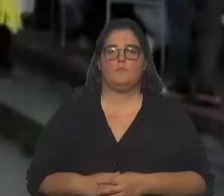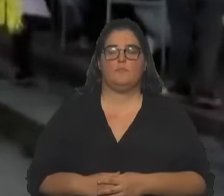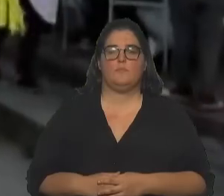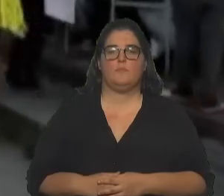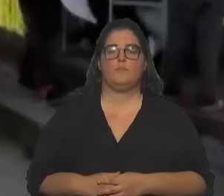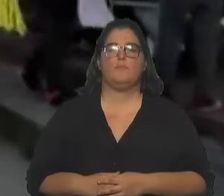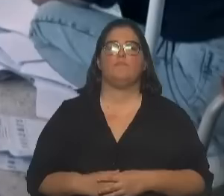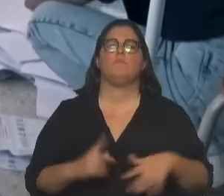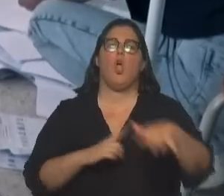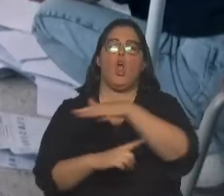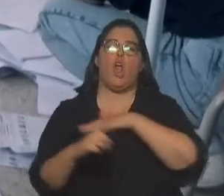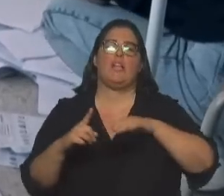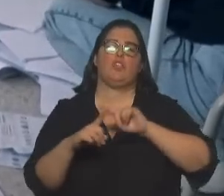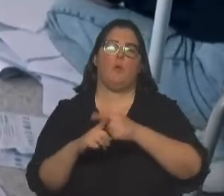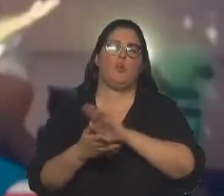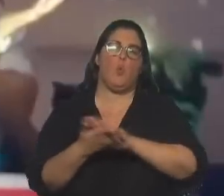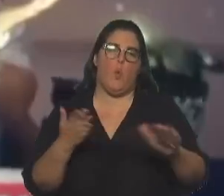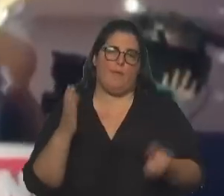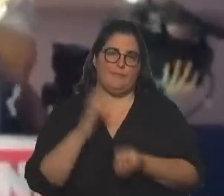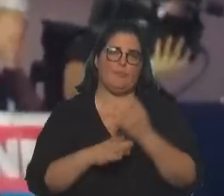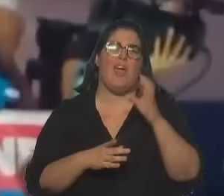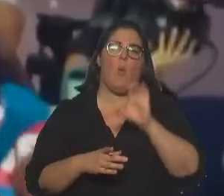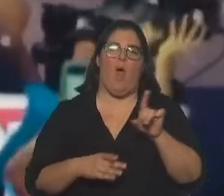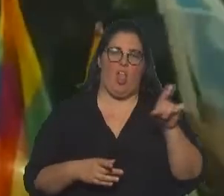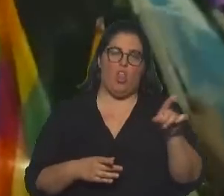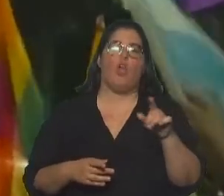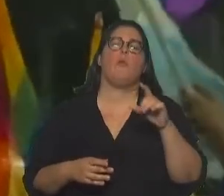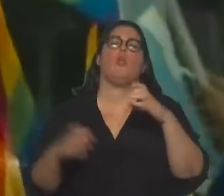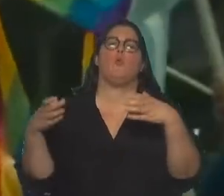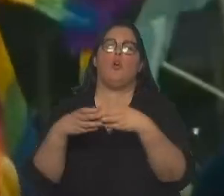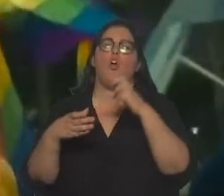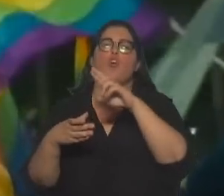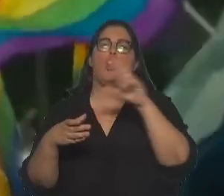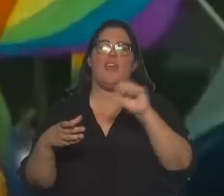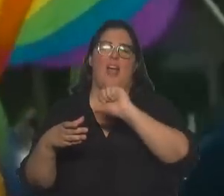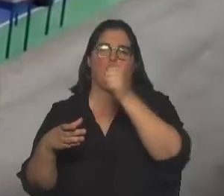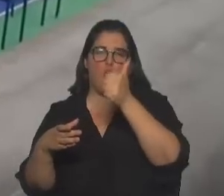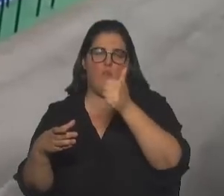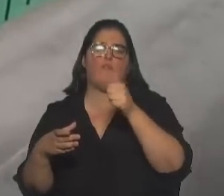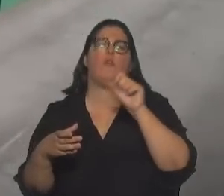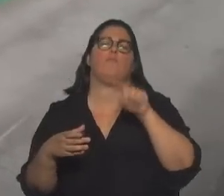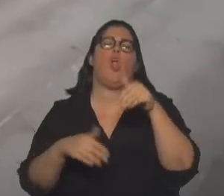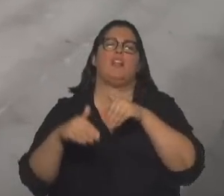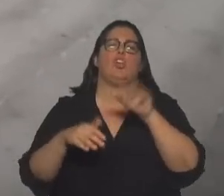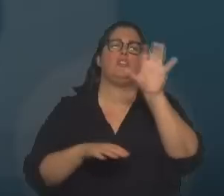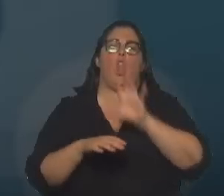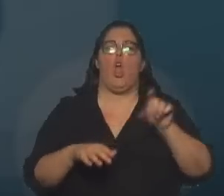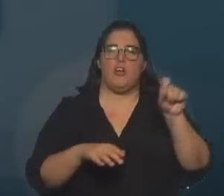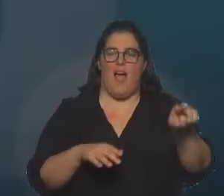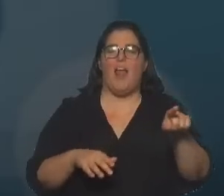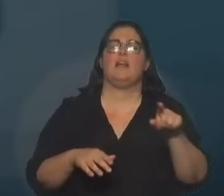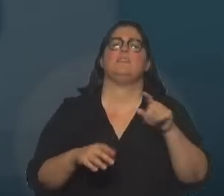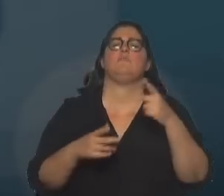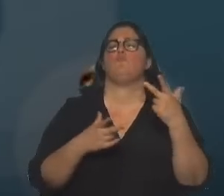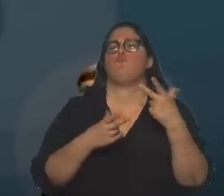Un nuevo escenario político se presenta en Ecuador tras el triunfo del correísmo en las elecciones regionales y locales del domingo pasado y el rotundo